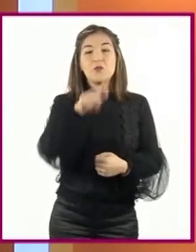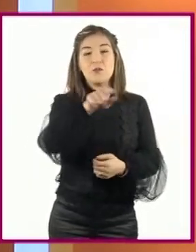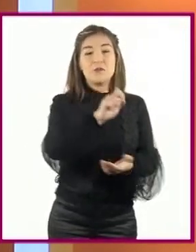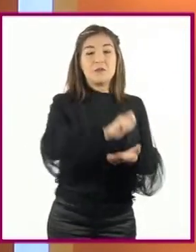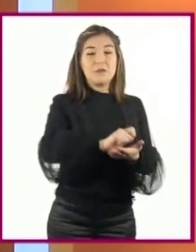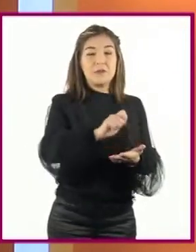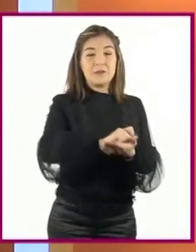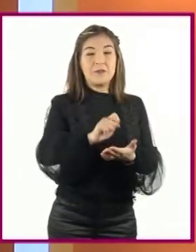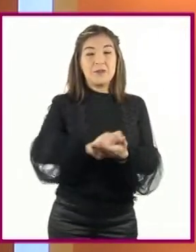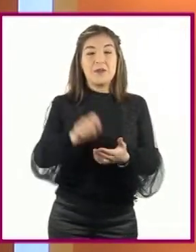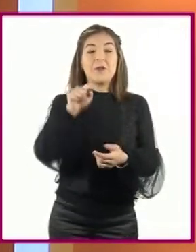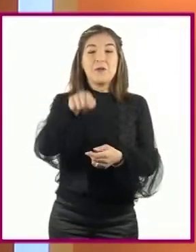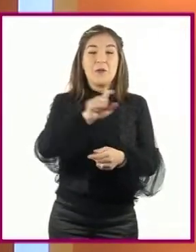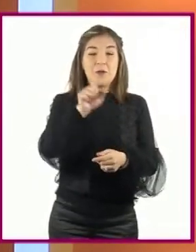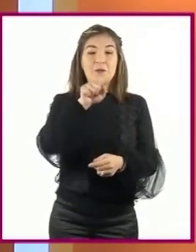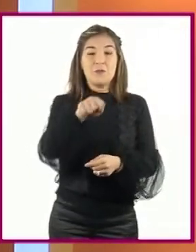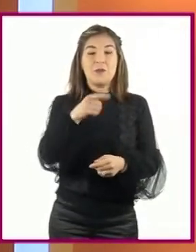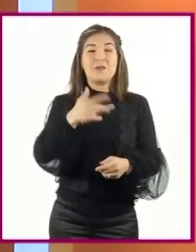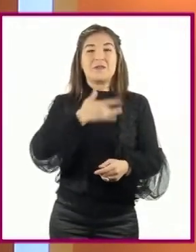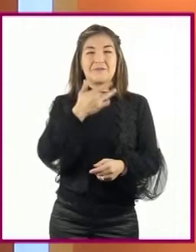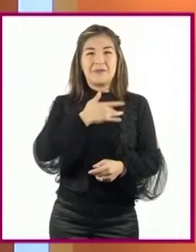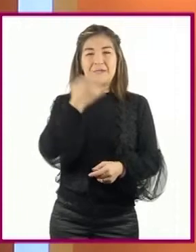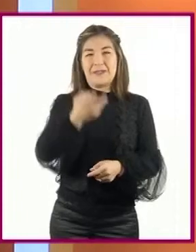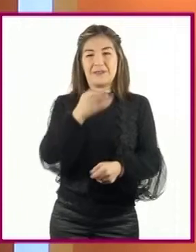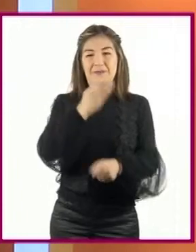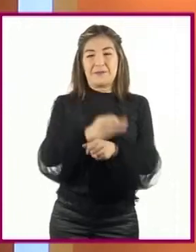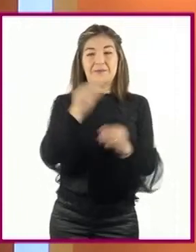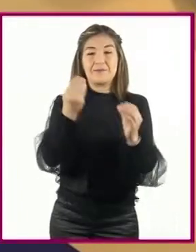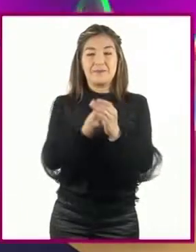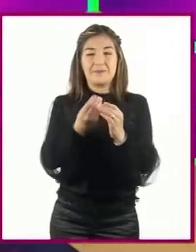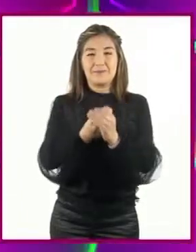dudas e inquietudes que les surjan a lo largo de esta sesión.